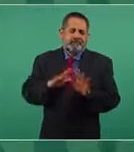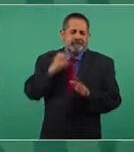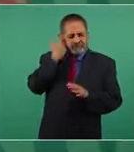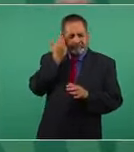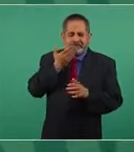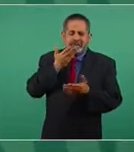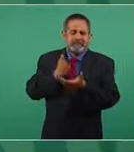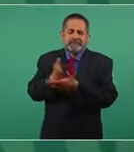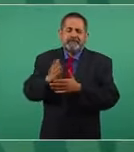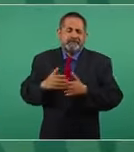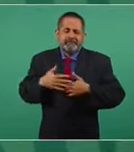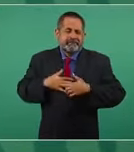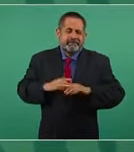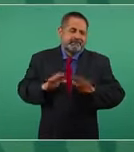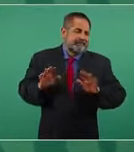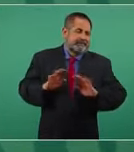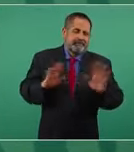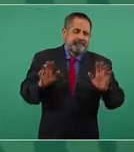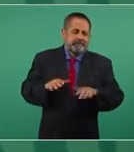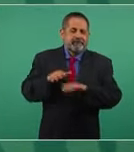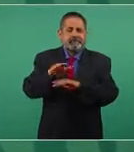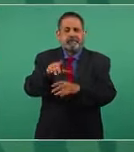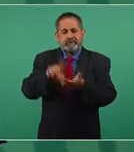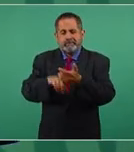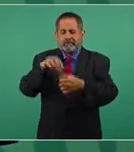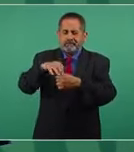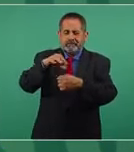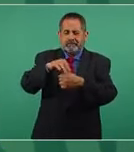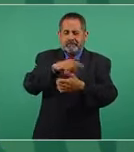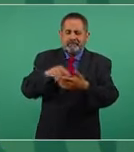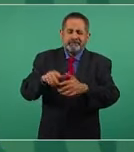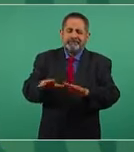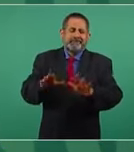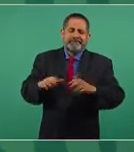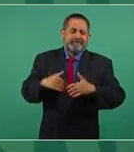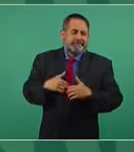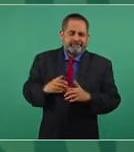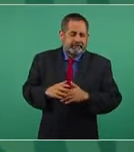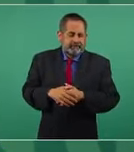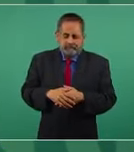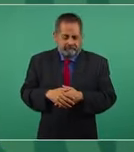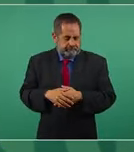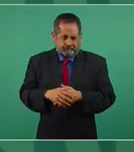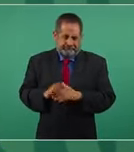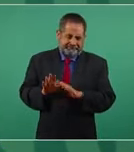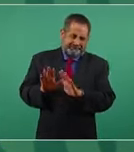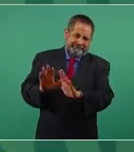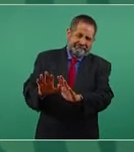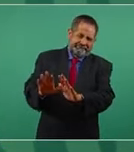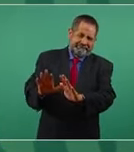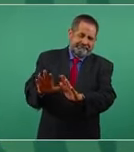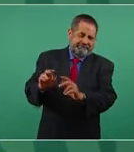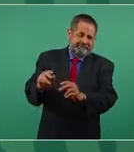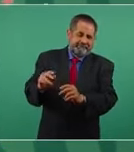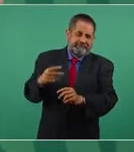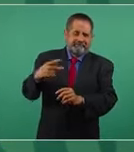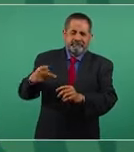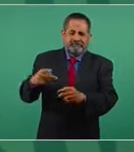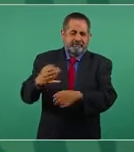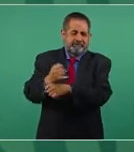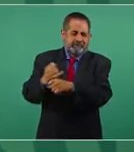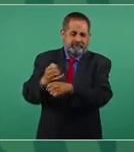porque tiene que ver con lo electoral y es un asunto